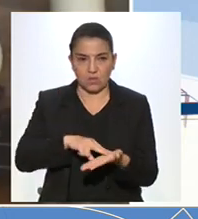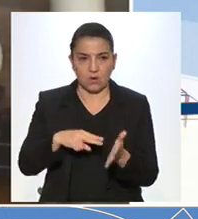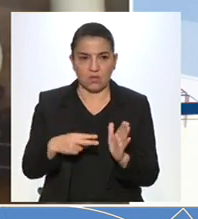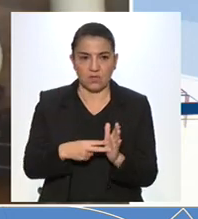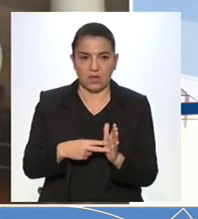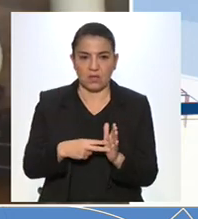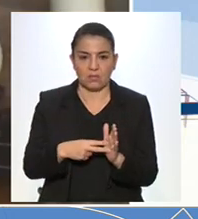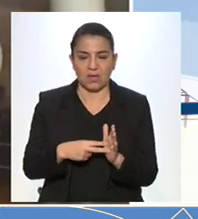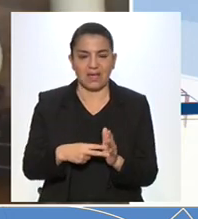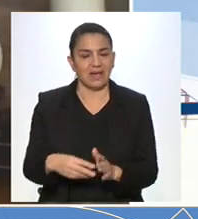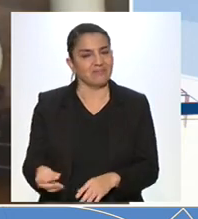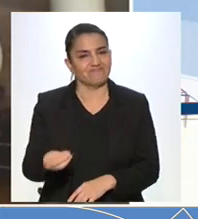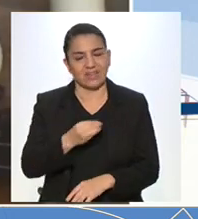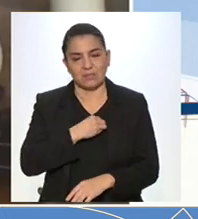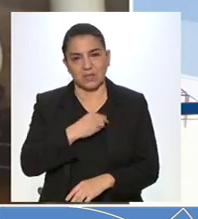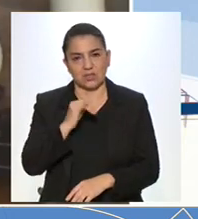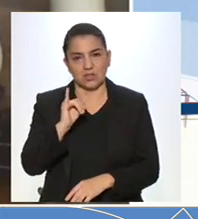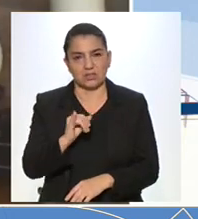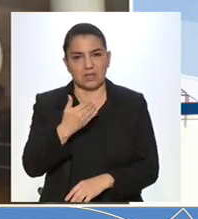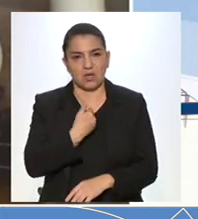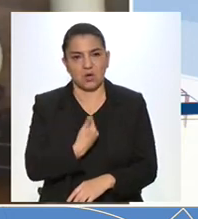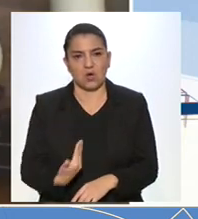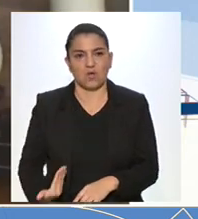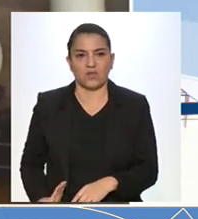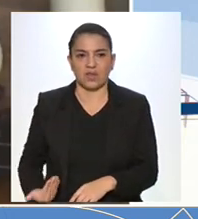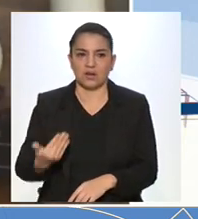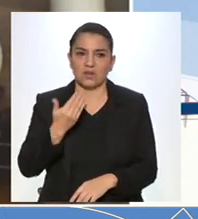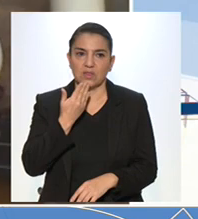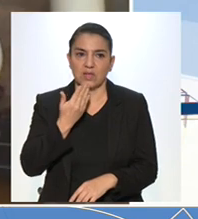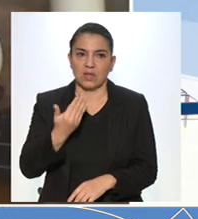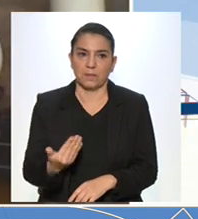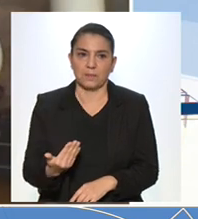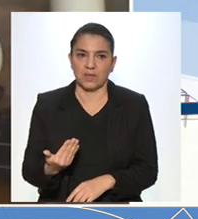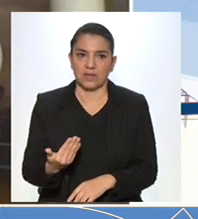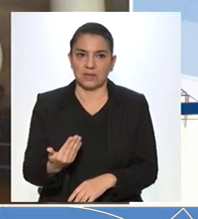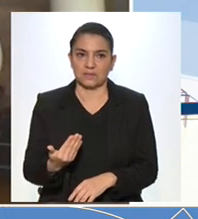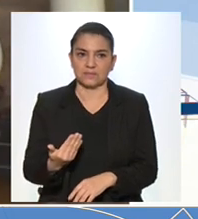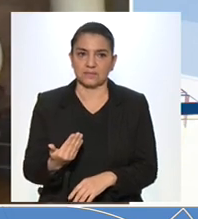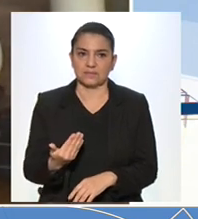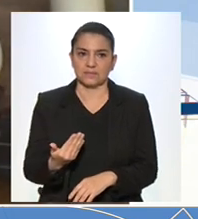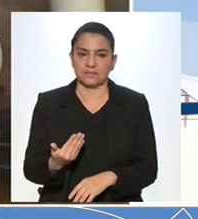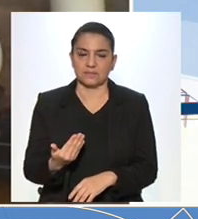Y lamento, sí, que los gobiernos, que también son